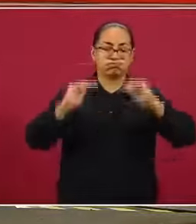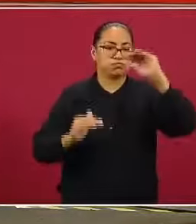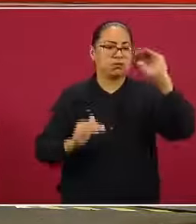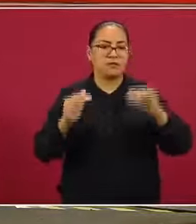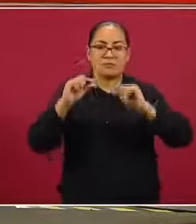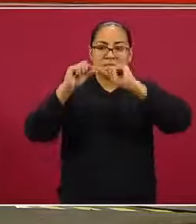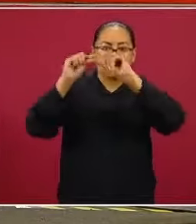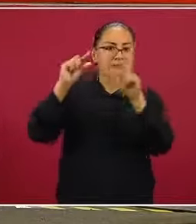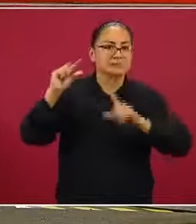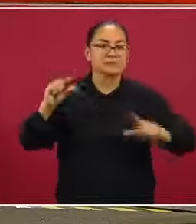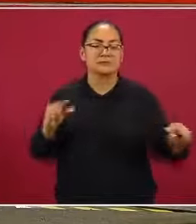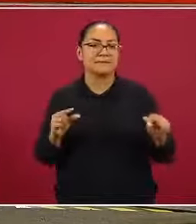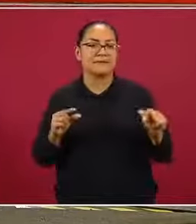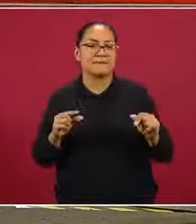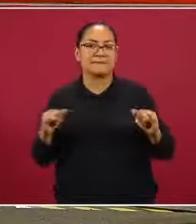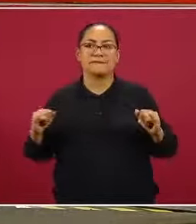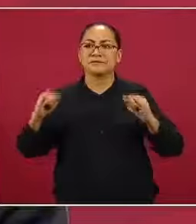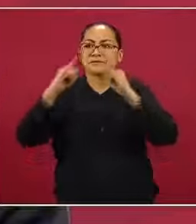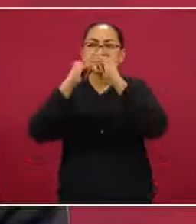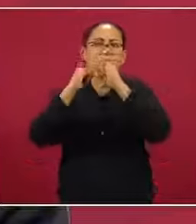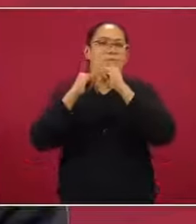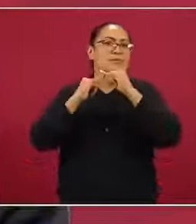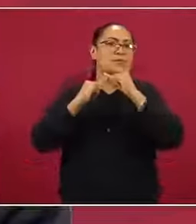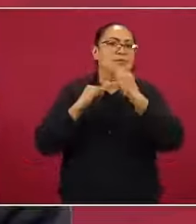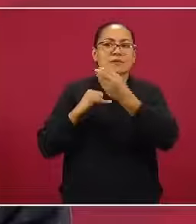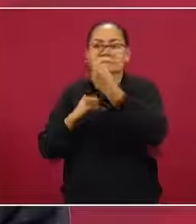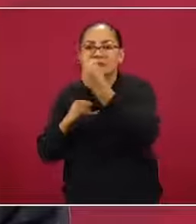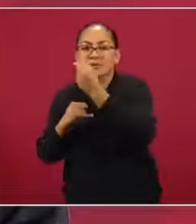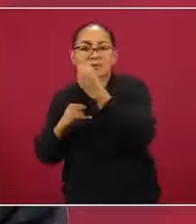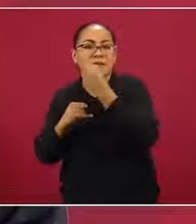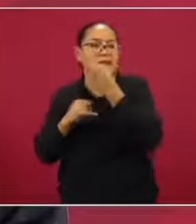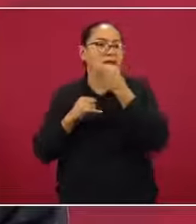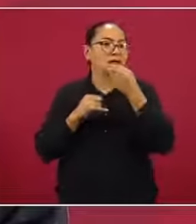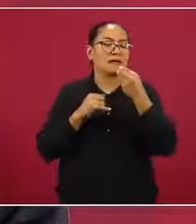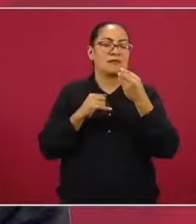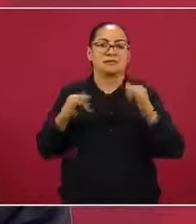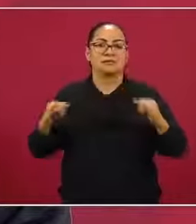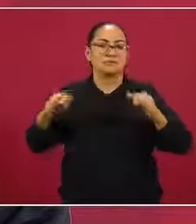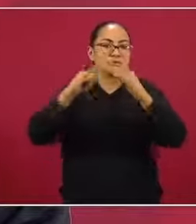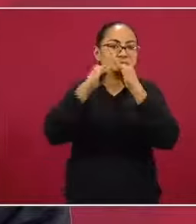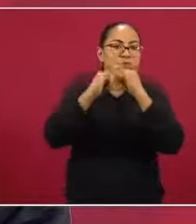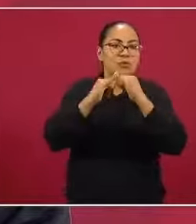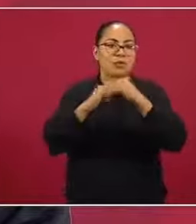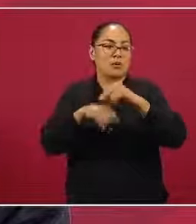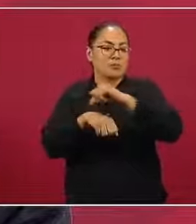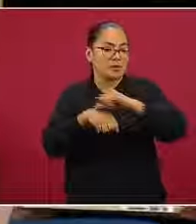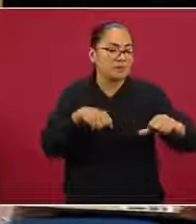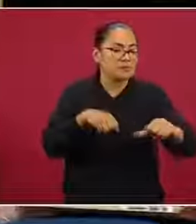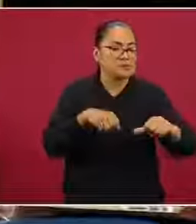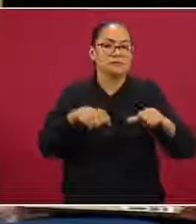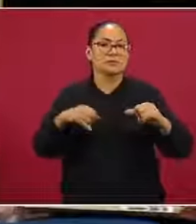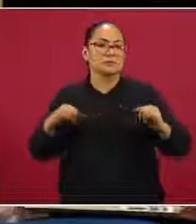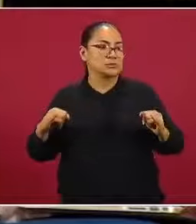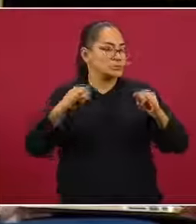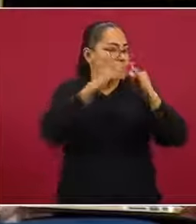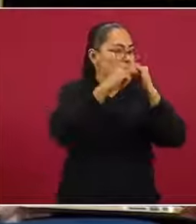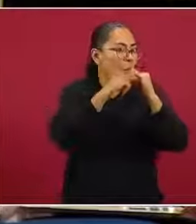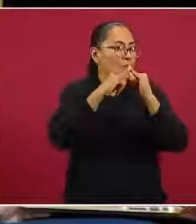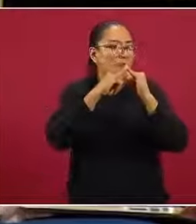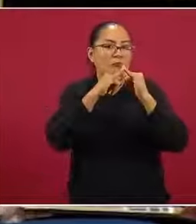el Instituto Nacional de Ciencias Médicas y Nutrición, es un hospital de medicina interna y cirugía especializadas y es muy diferente a un